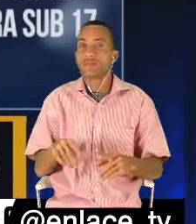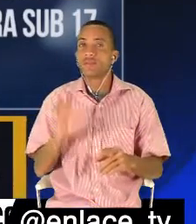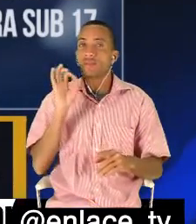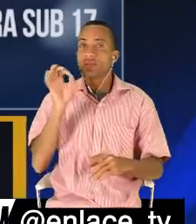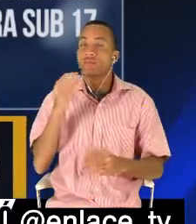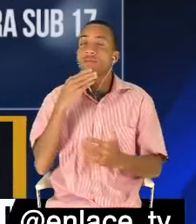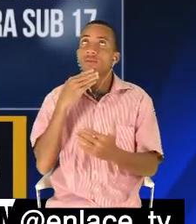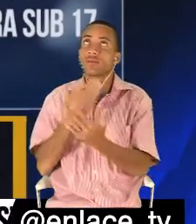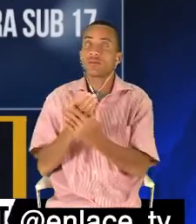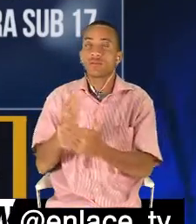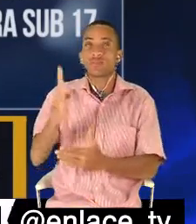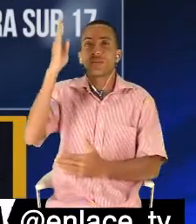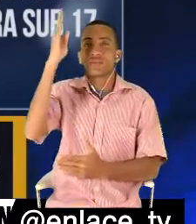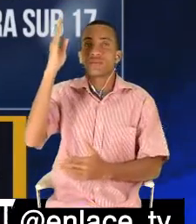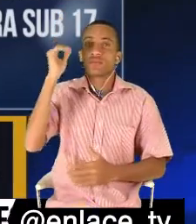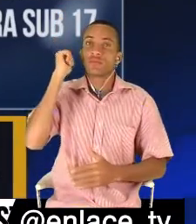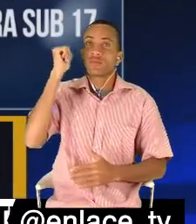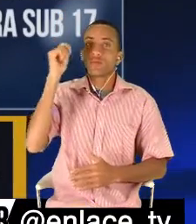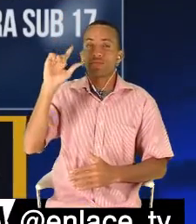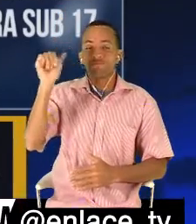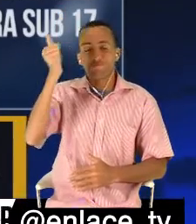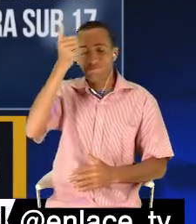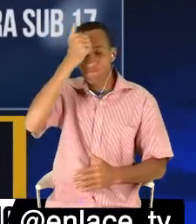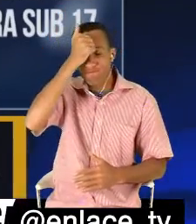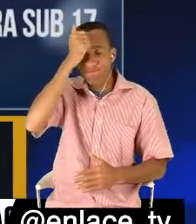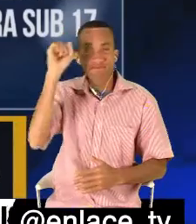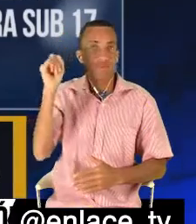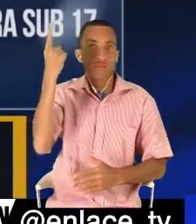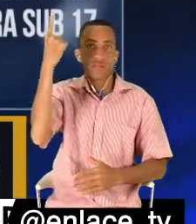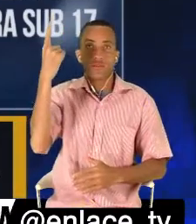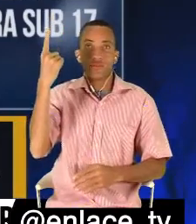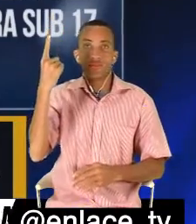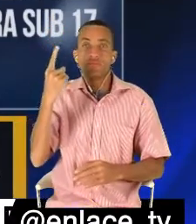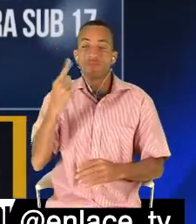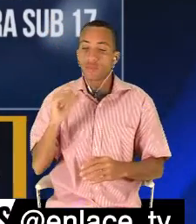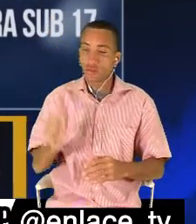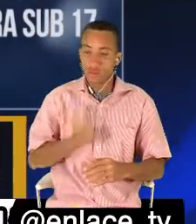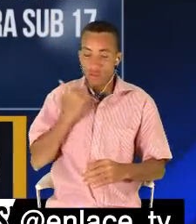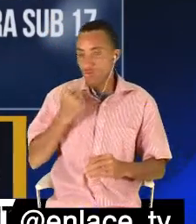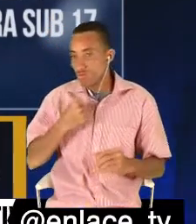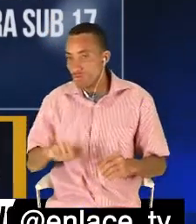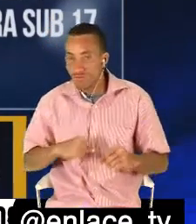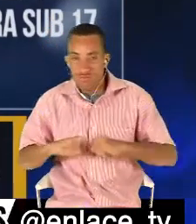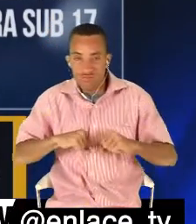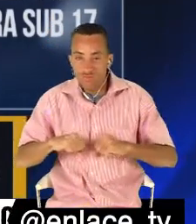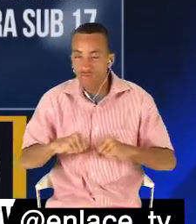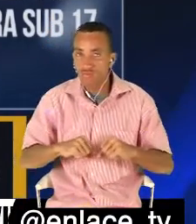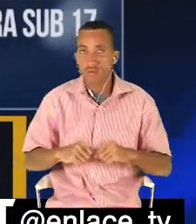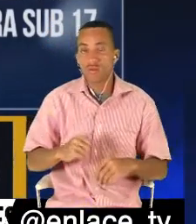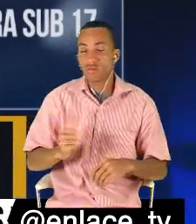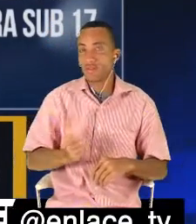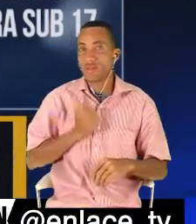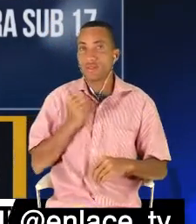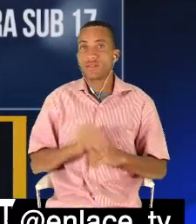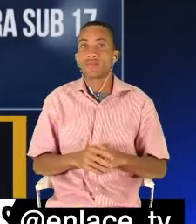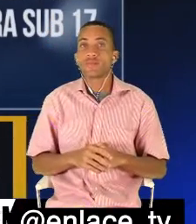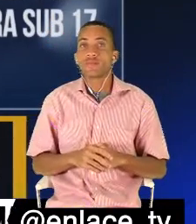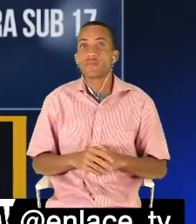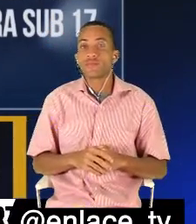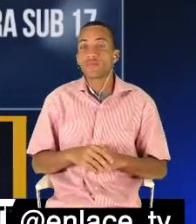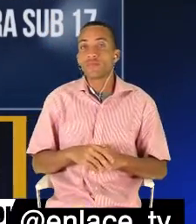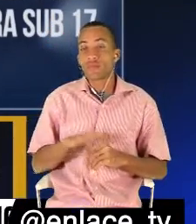Dios, que es lo primordial, y aprovecharlo al máximo, porque al ser